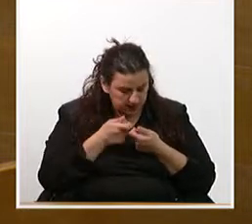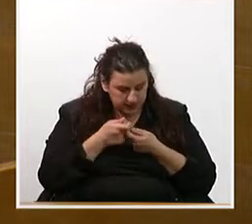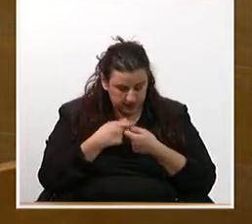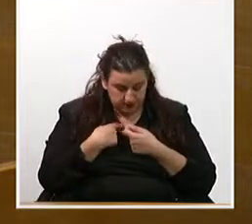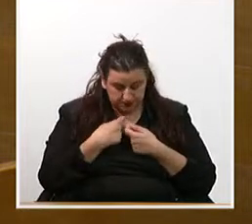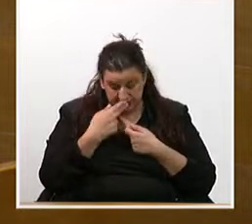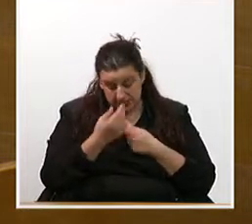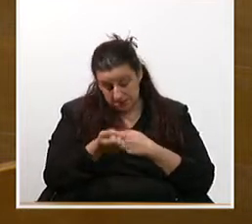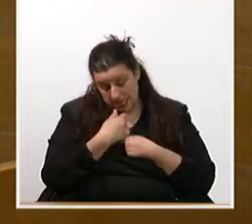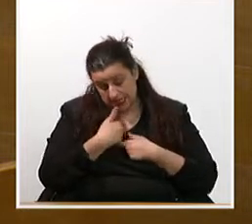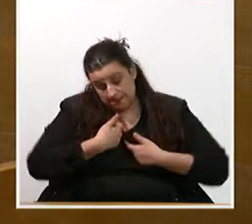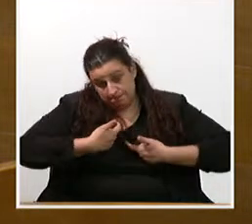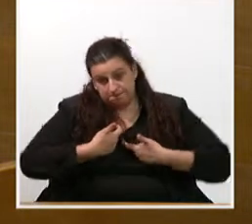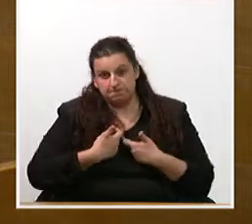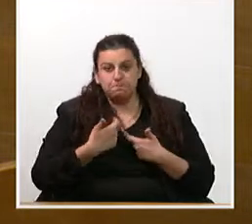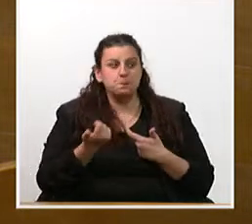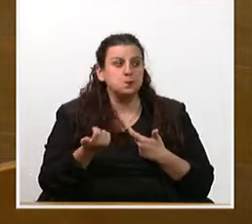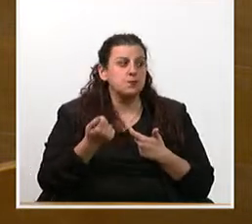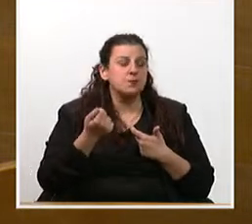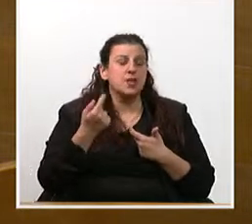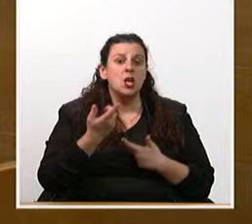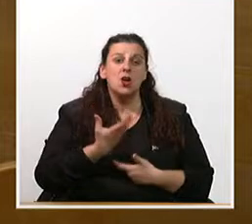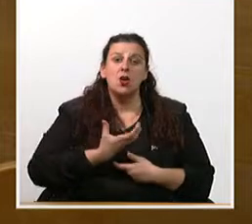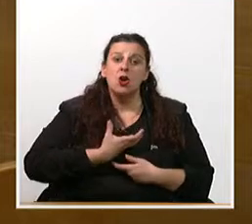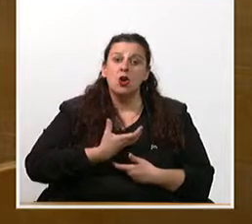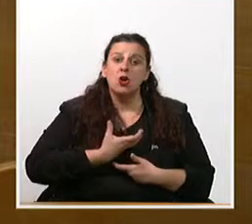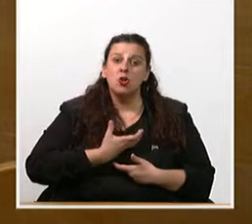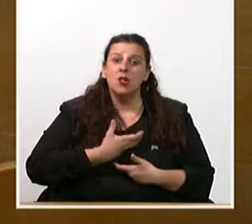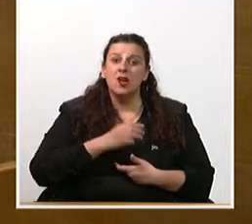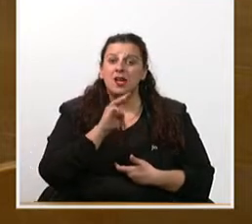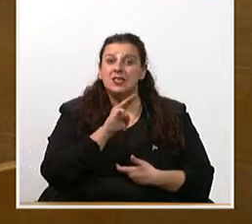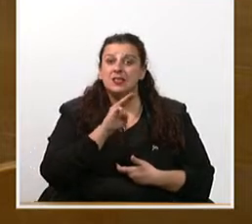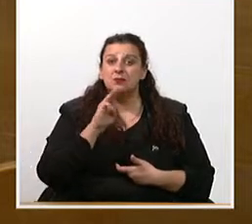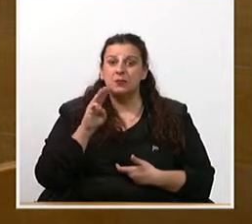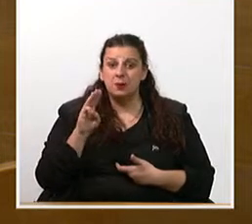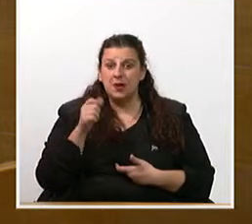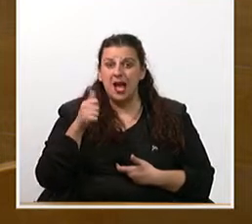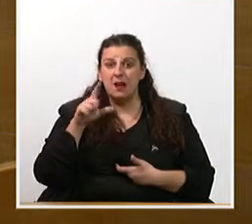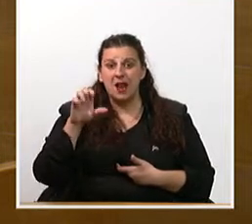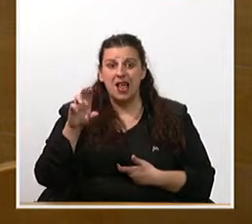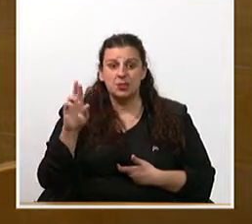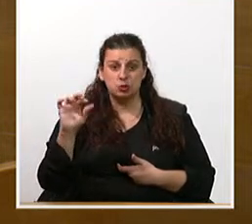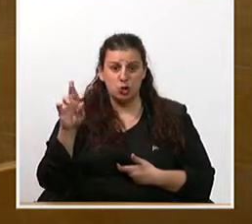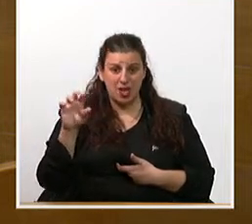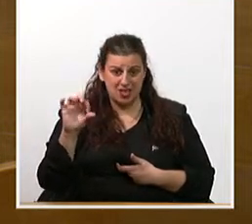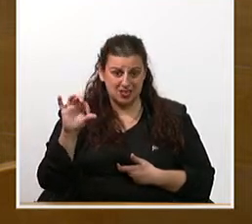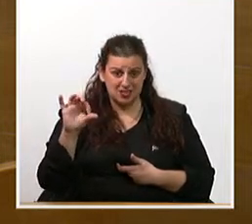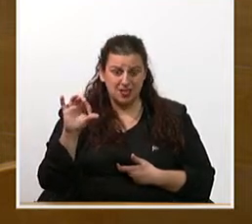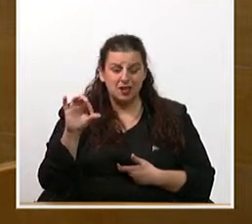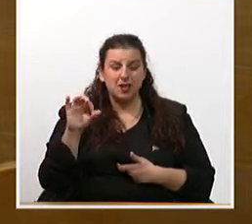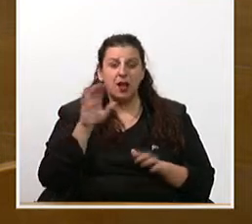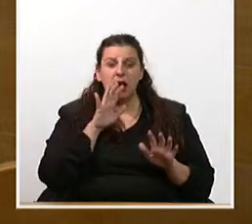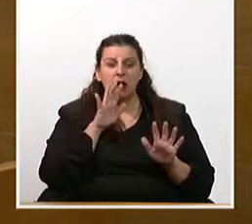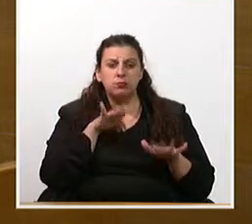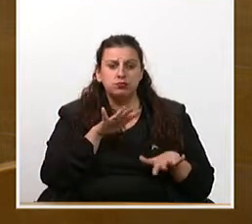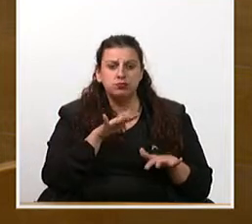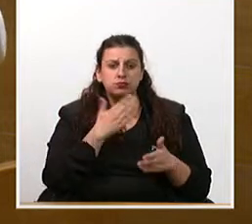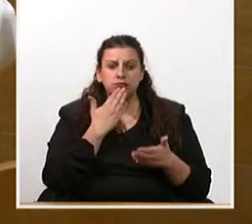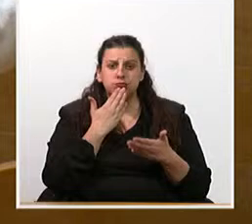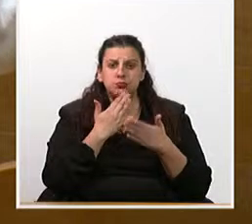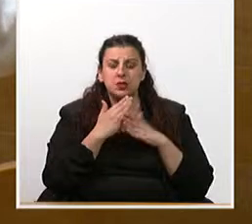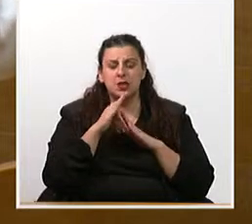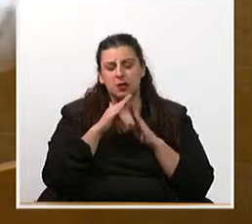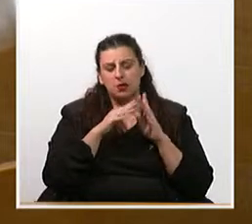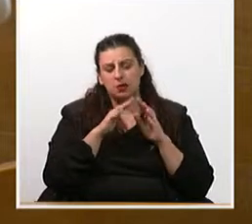miril esid del popular manifest el